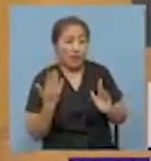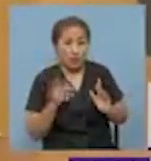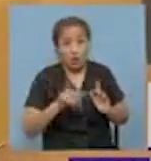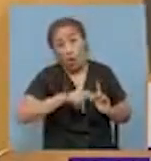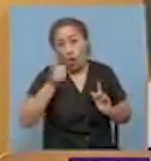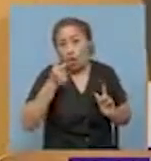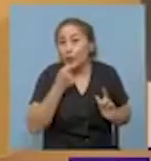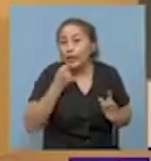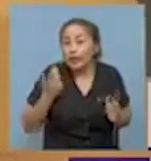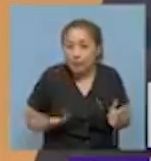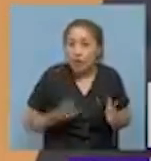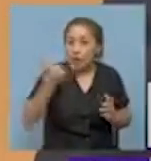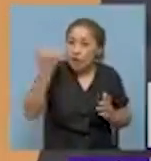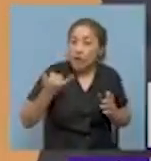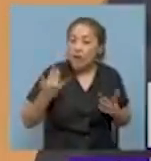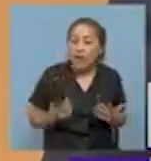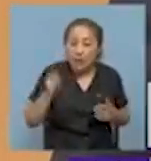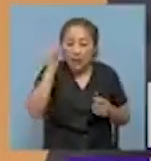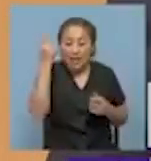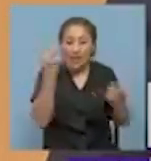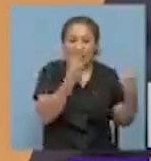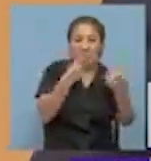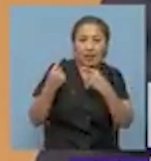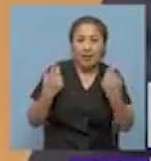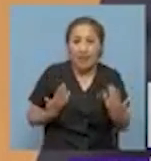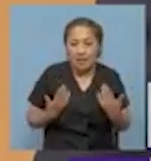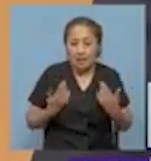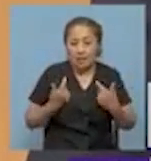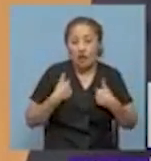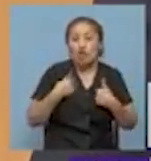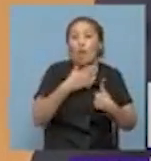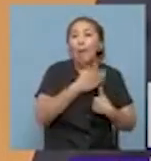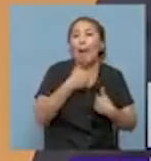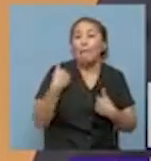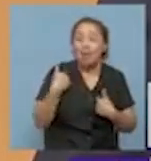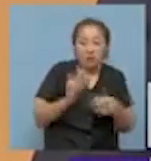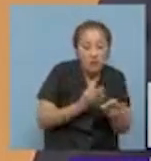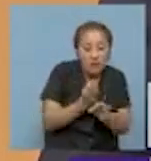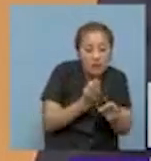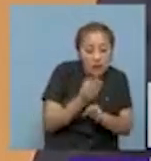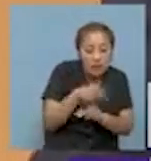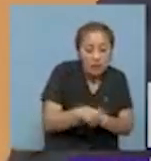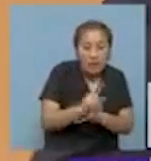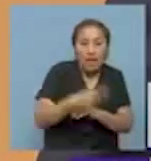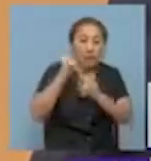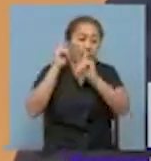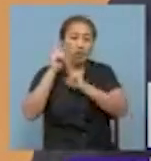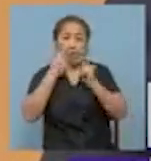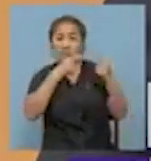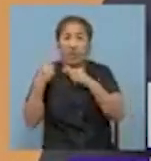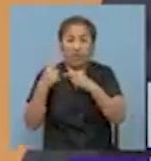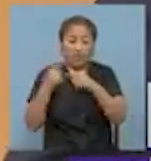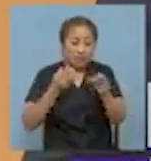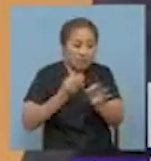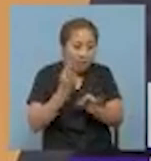tiene bueno ideas totalmente diferentes a las que yo les quiero infundir a mi hijo el maestro va a